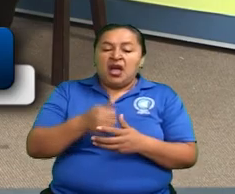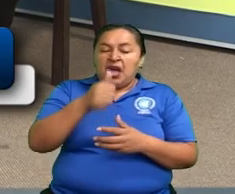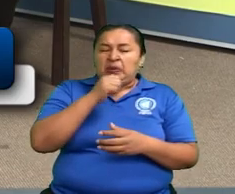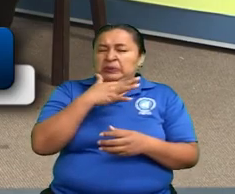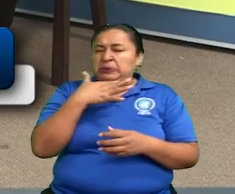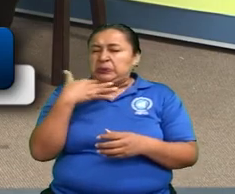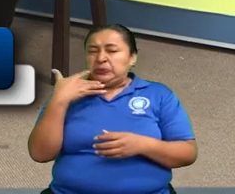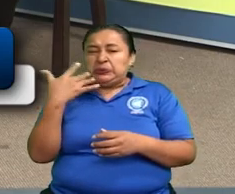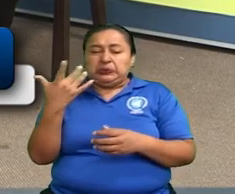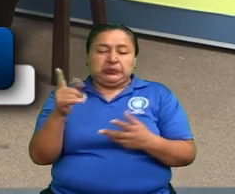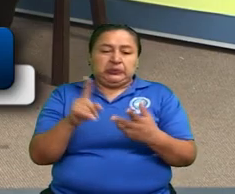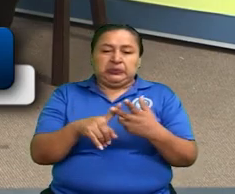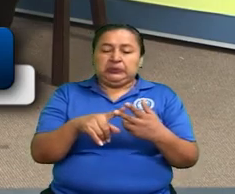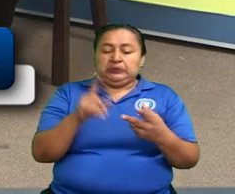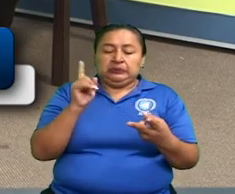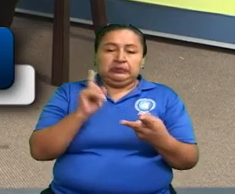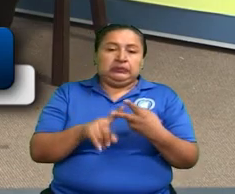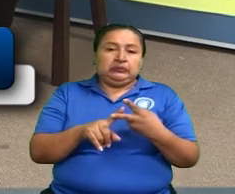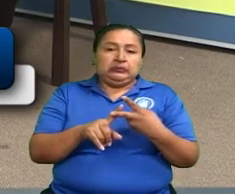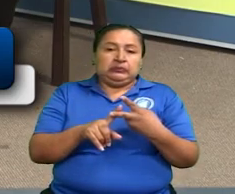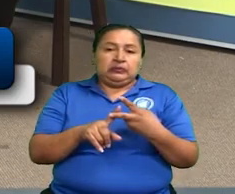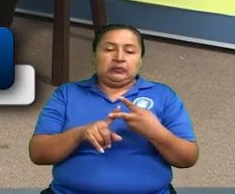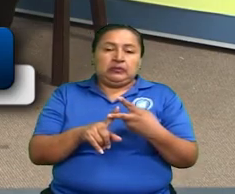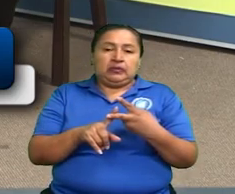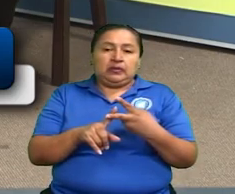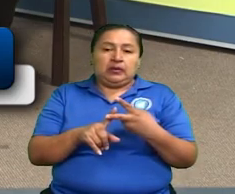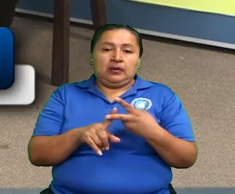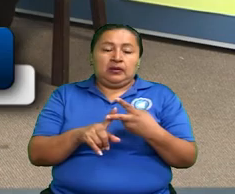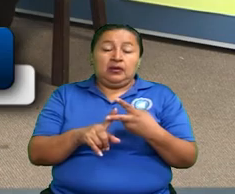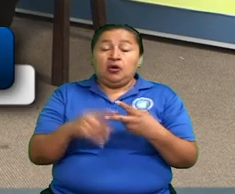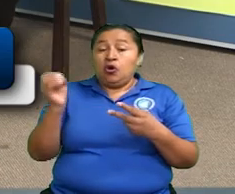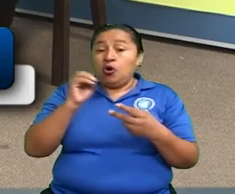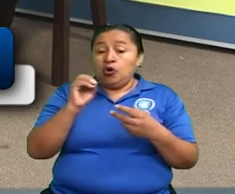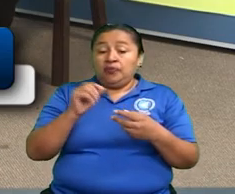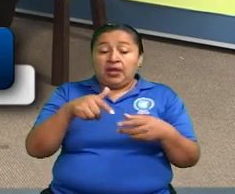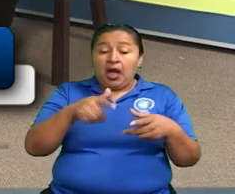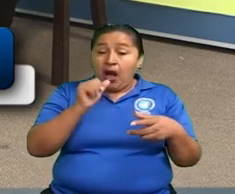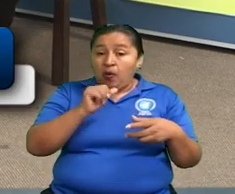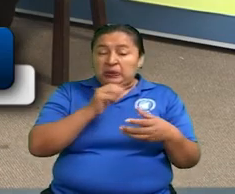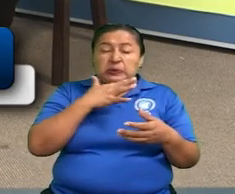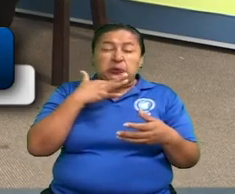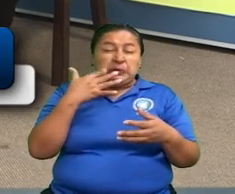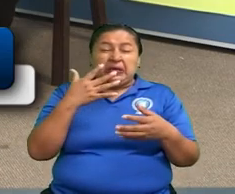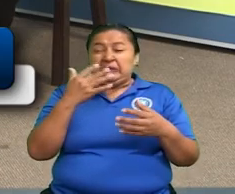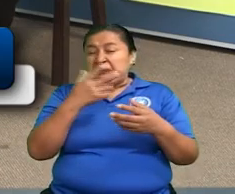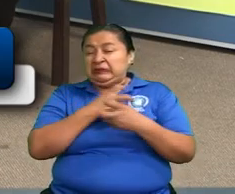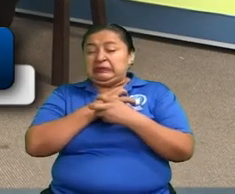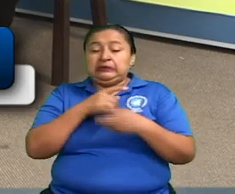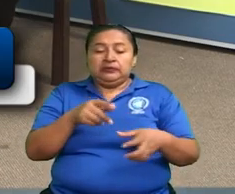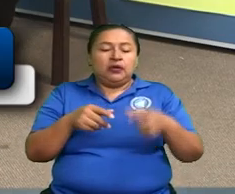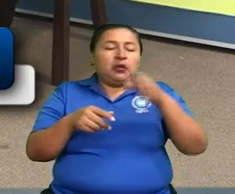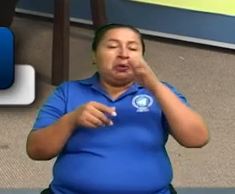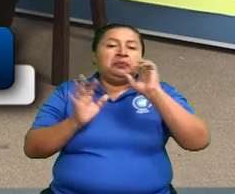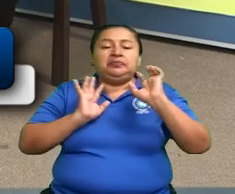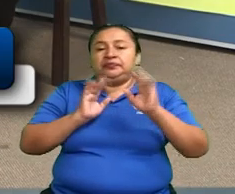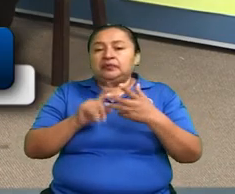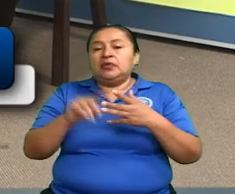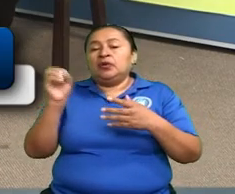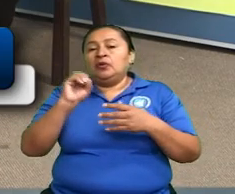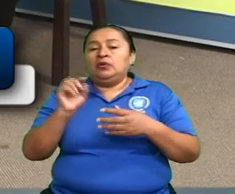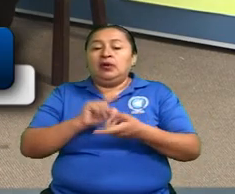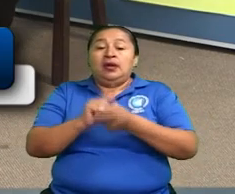contaminadas, por al ingerir, ¿verdad?, el agua contaminada, o la cosa más sencilla, que es el cambio